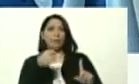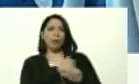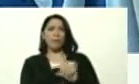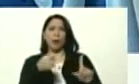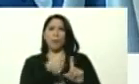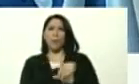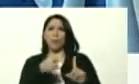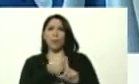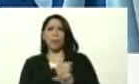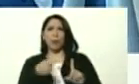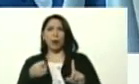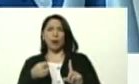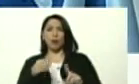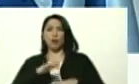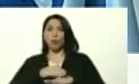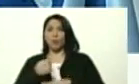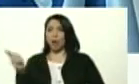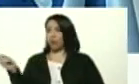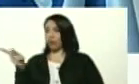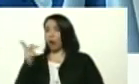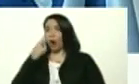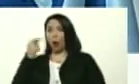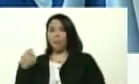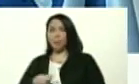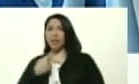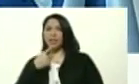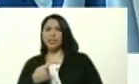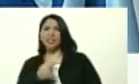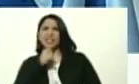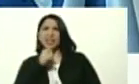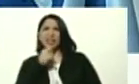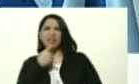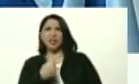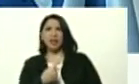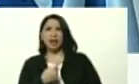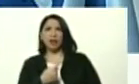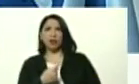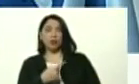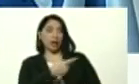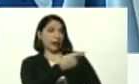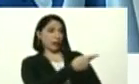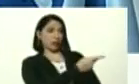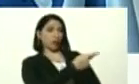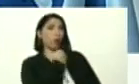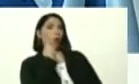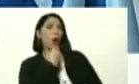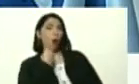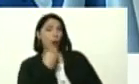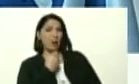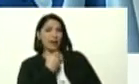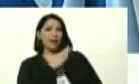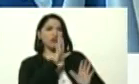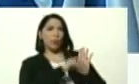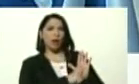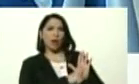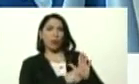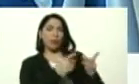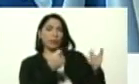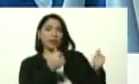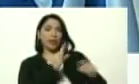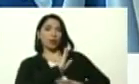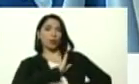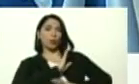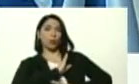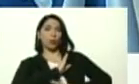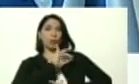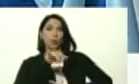por parte de estos ciudadanos, quienes lo señalaron de ser cómplice en el hurto de,